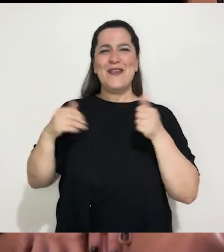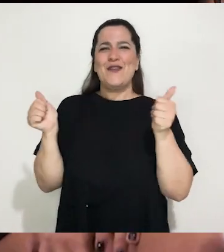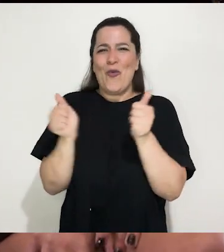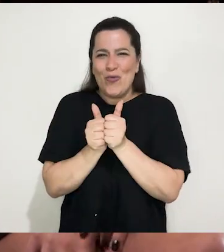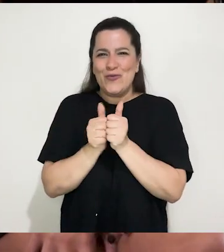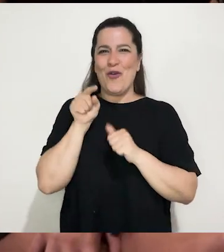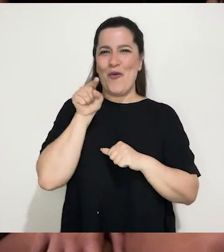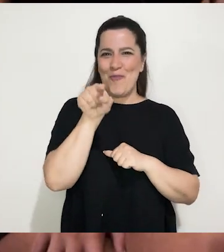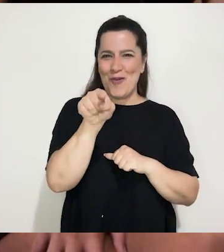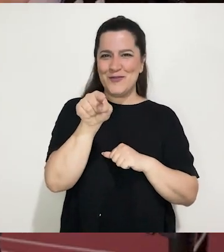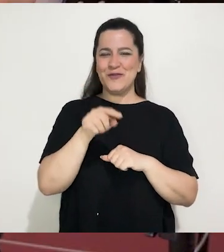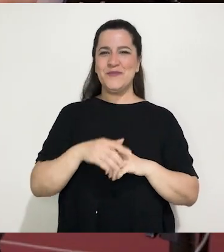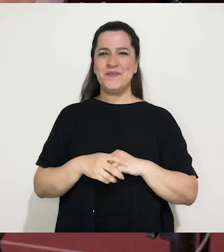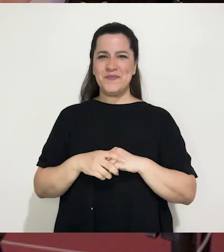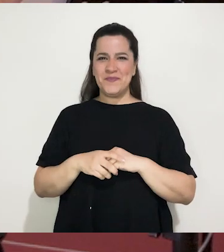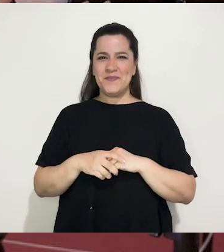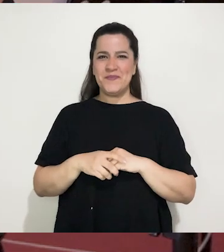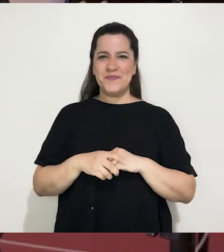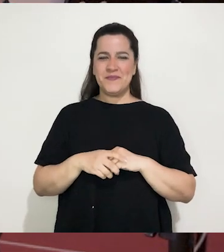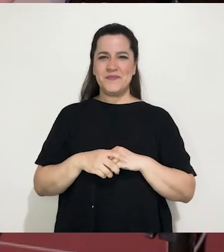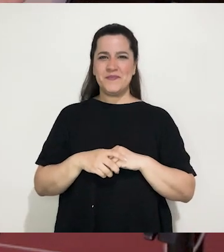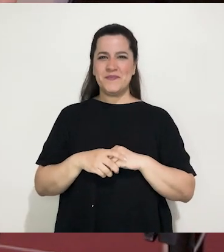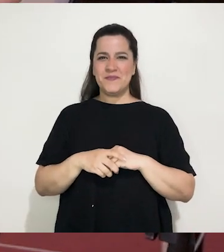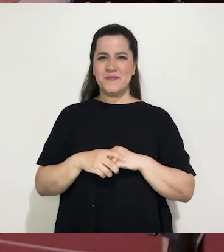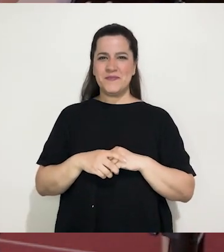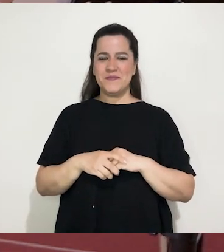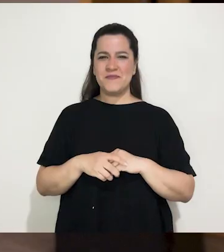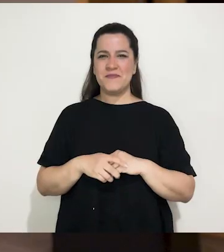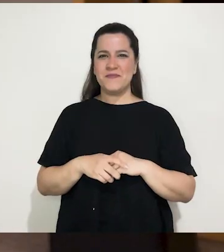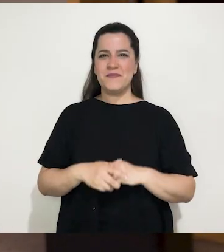y sentir que estoy con vos.